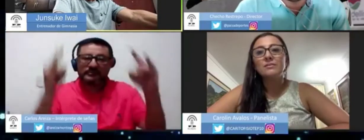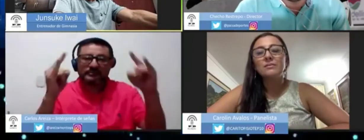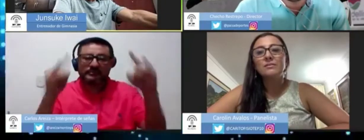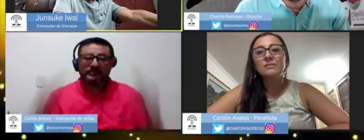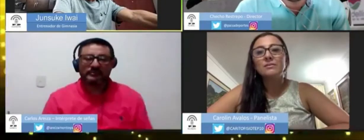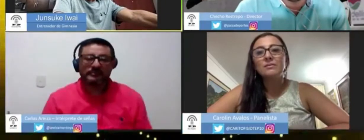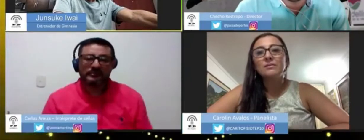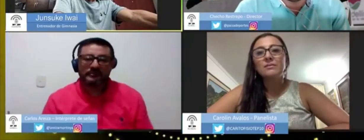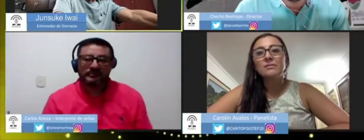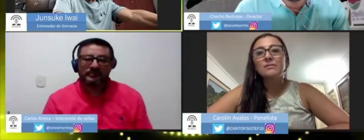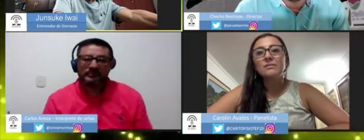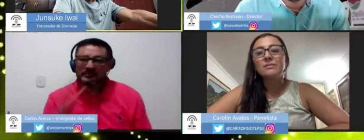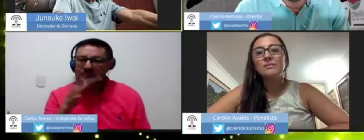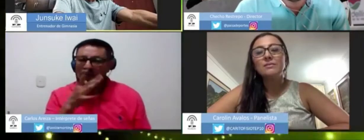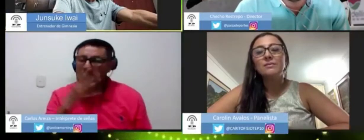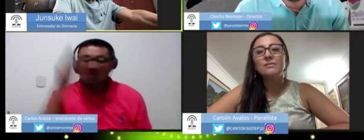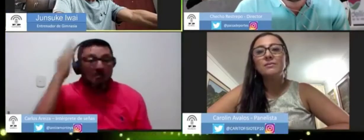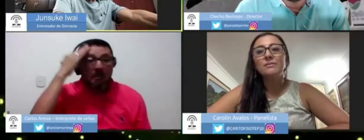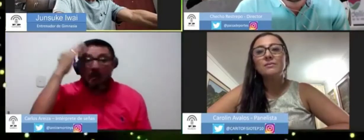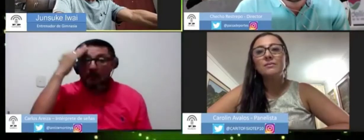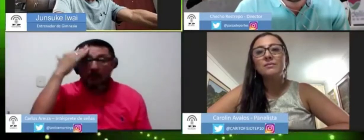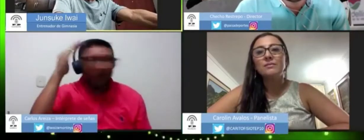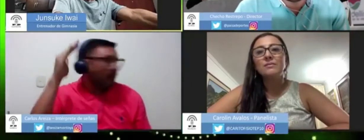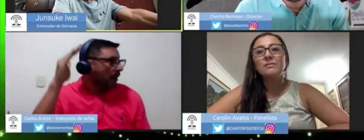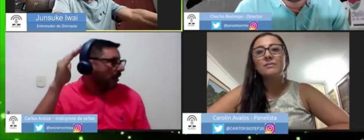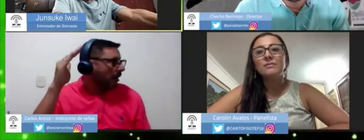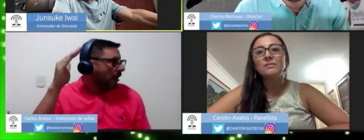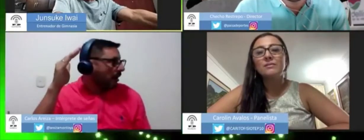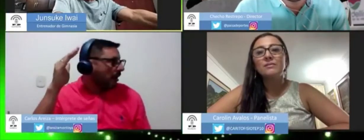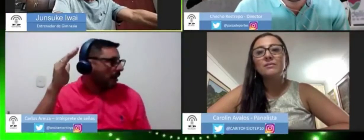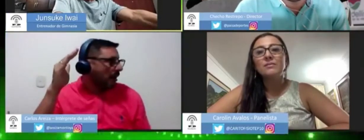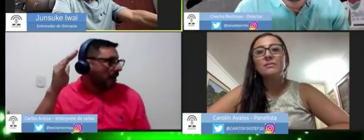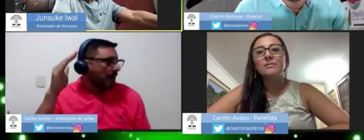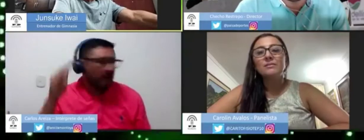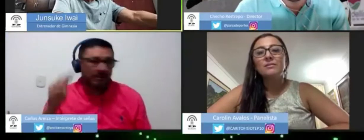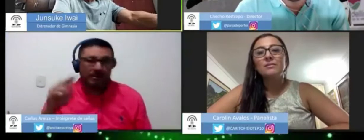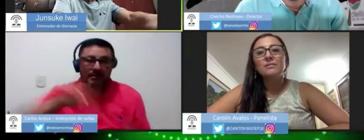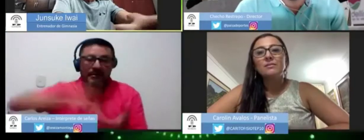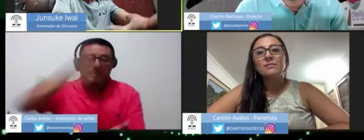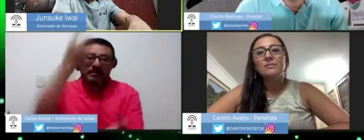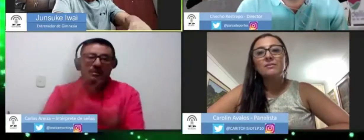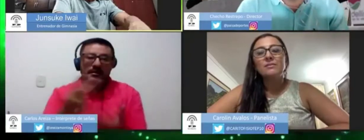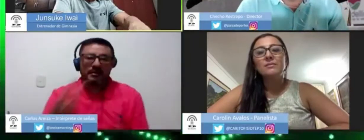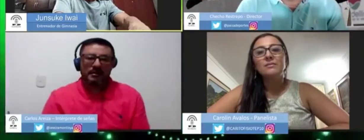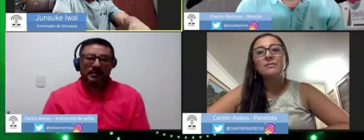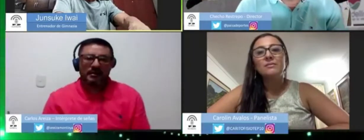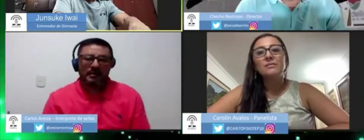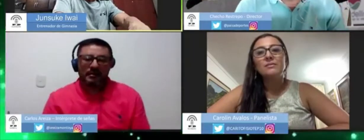ni pensaba que iba a dar para gimnasia. Cuando habla de